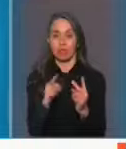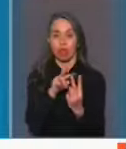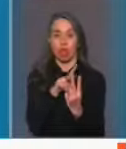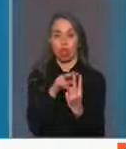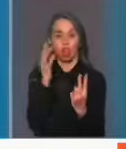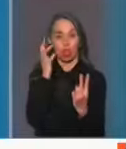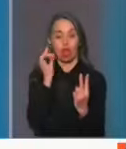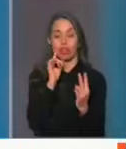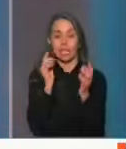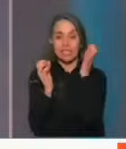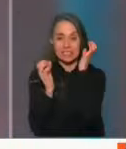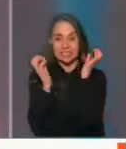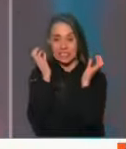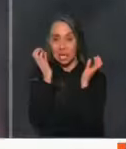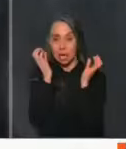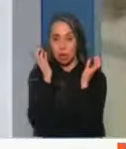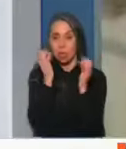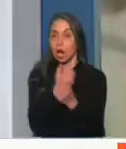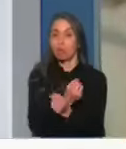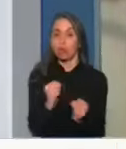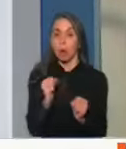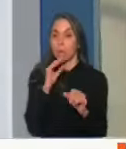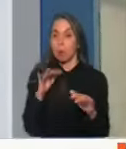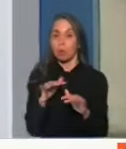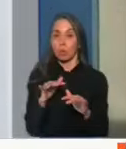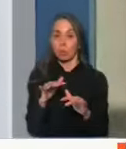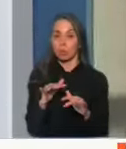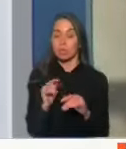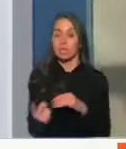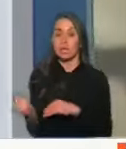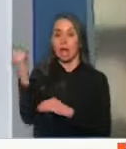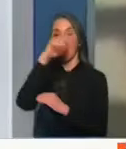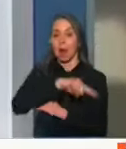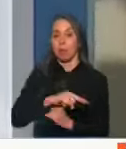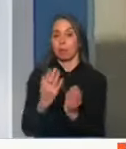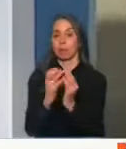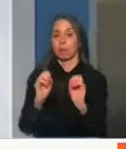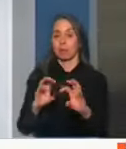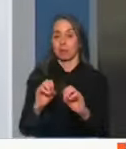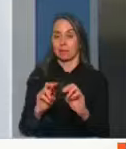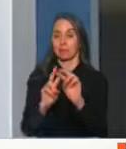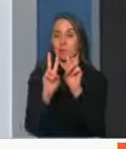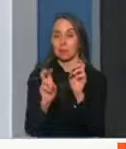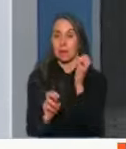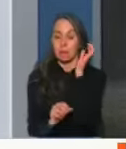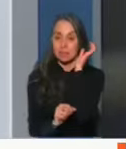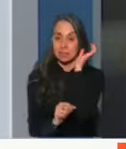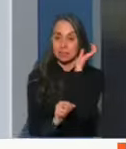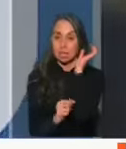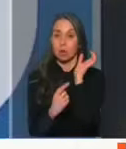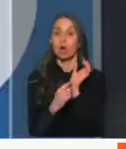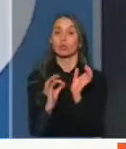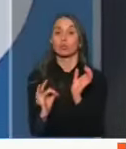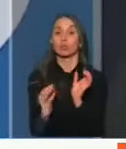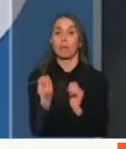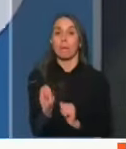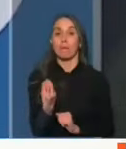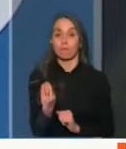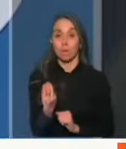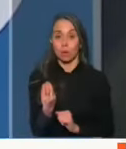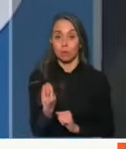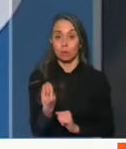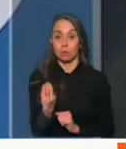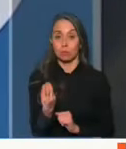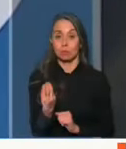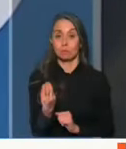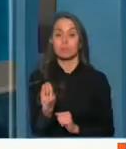con celular que ya no podrán usar durante la jornada escolar. El tema de los celulares es súper bueno en el sentido, en el